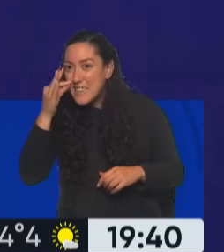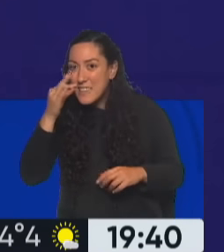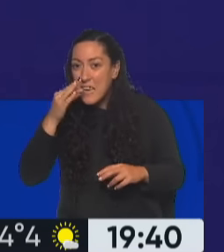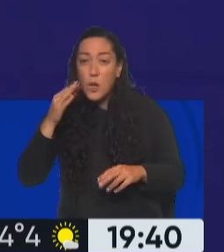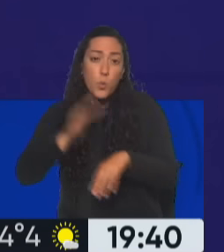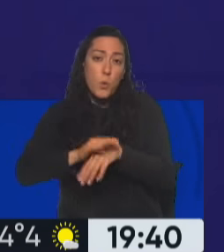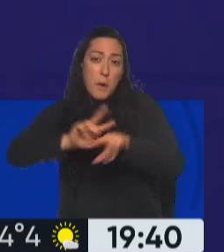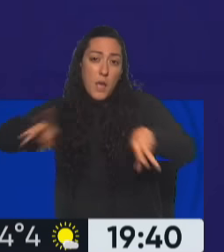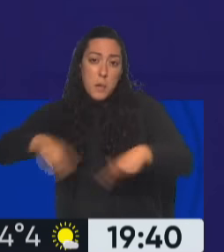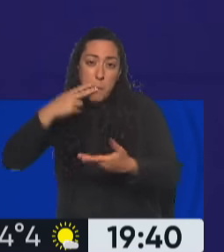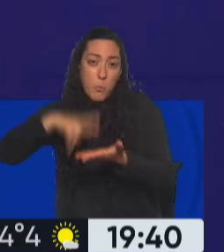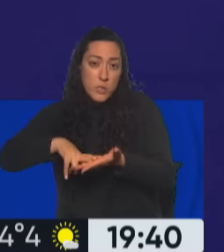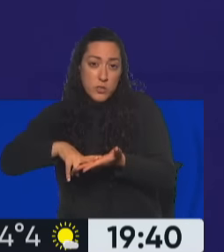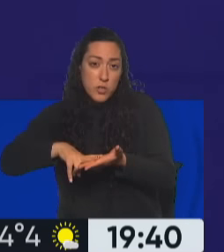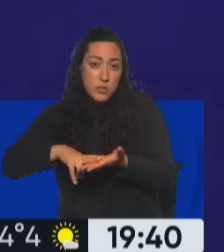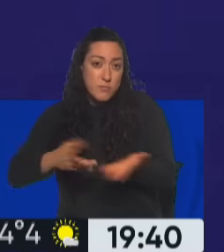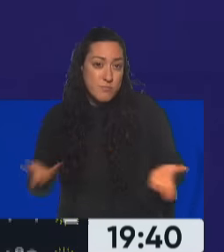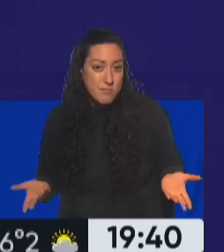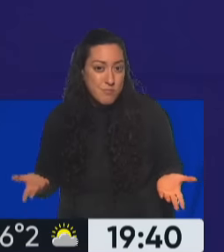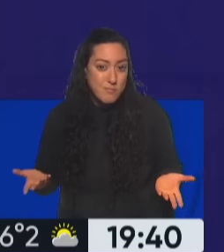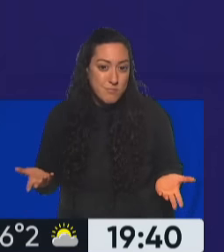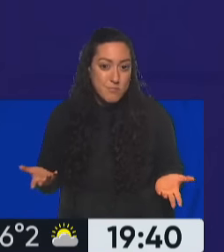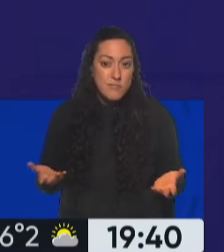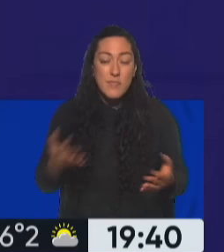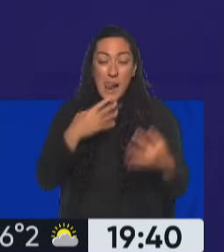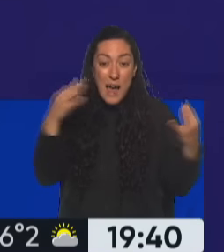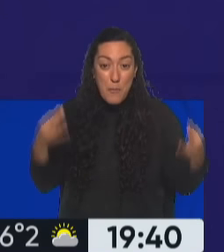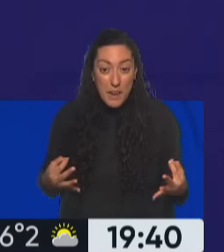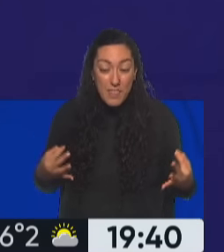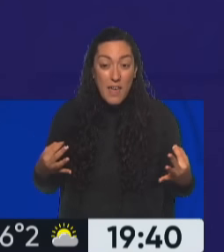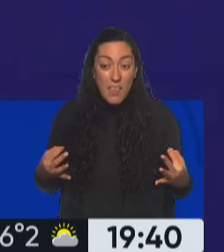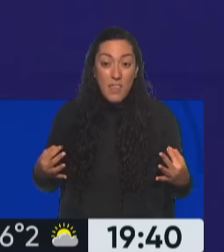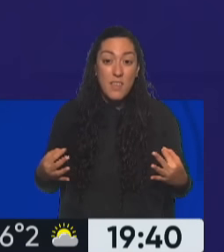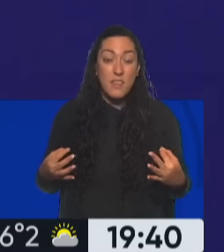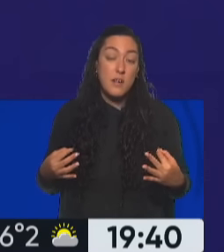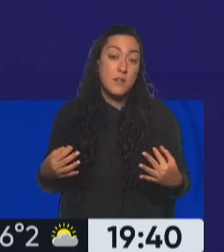ahora. Entonces, la verdad es que parece